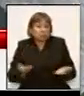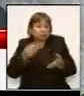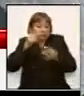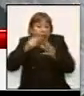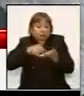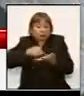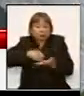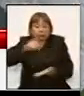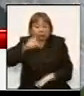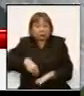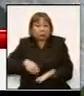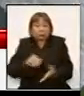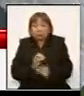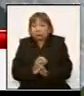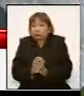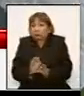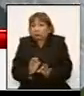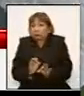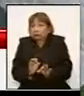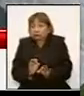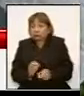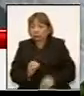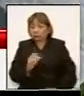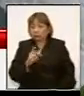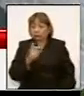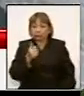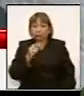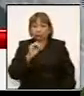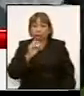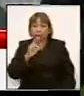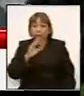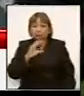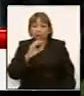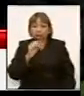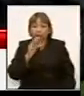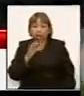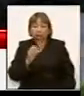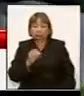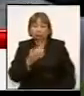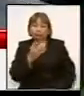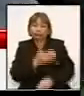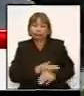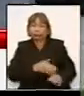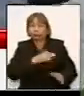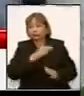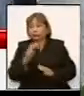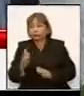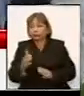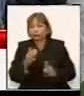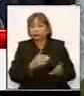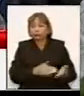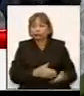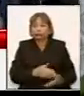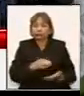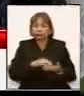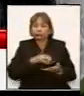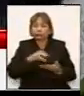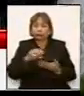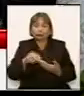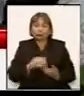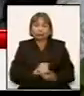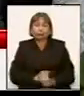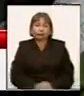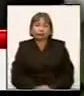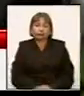firmado para la creación de la provincia de Lauricocha. Por lo contrario, nos han cercenado a espaldas de las autoridades y a espaldas del pueblo. Para lo